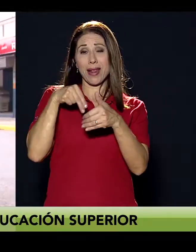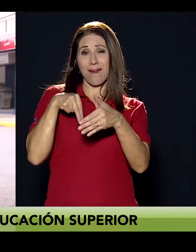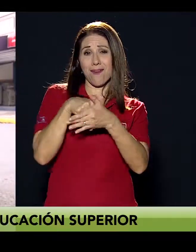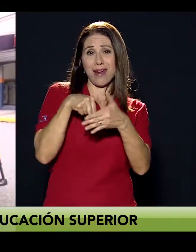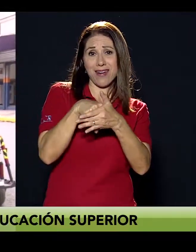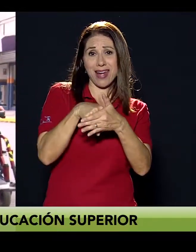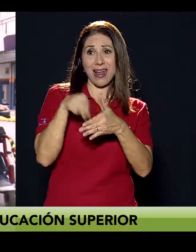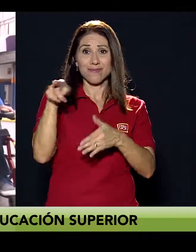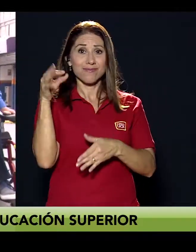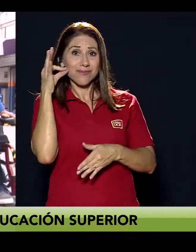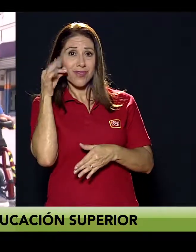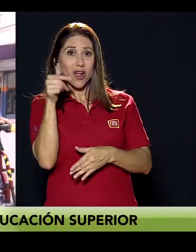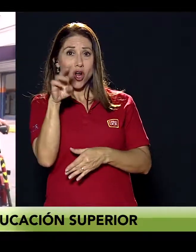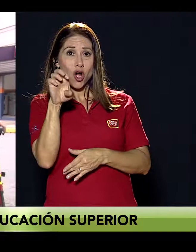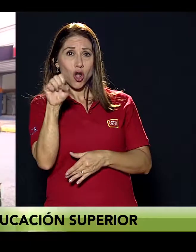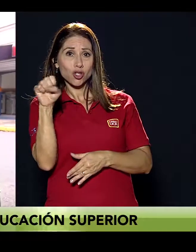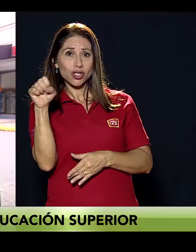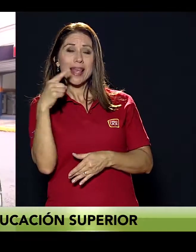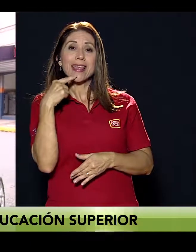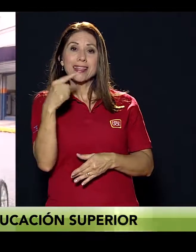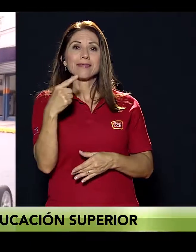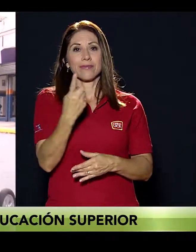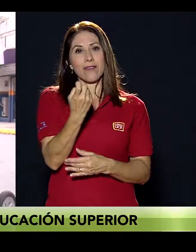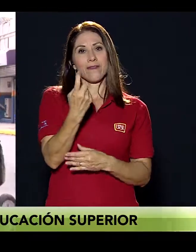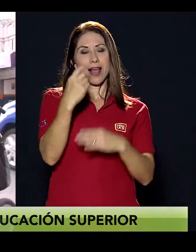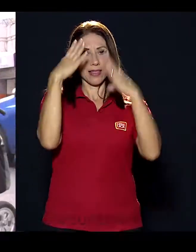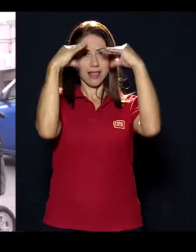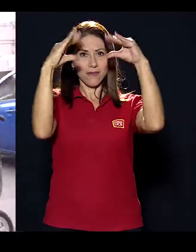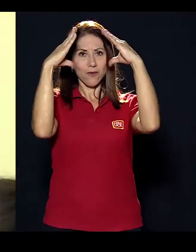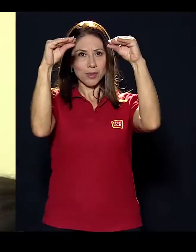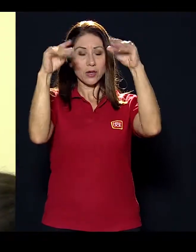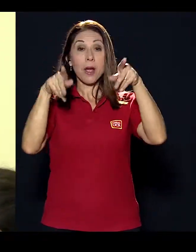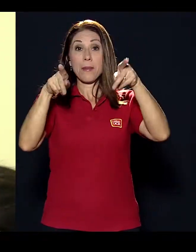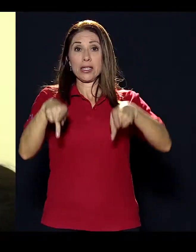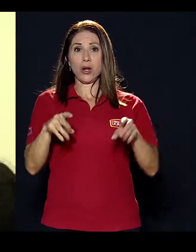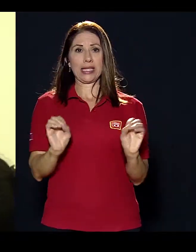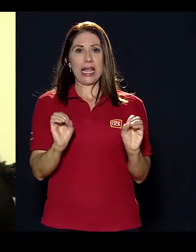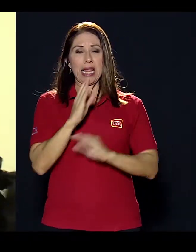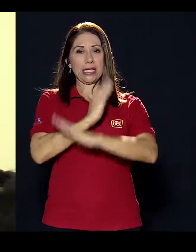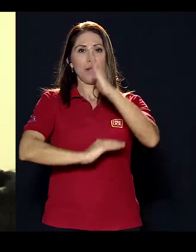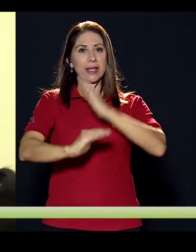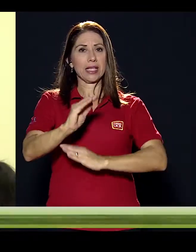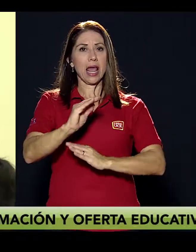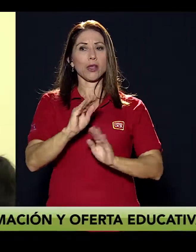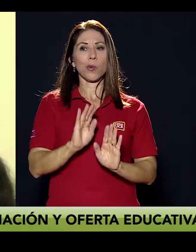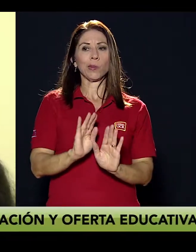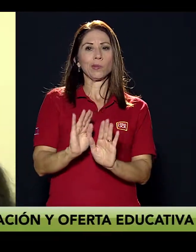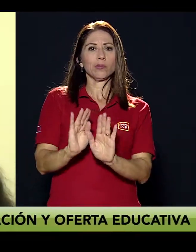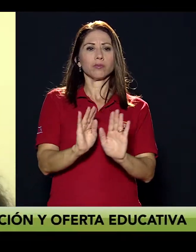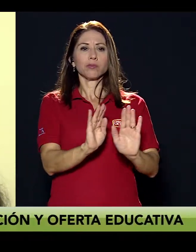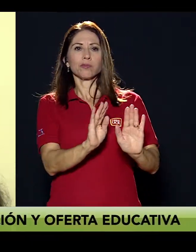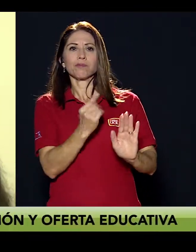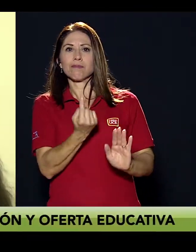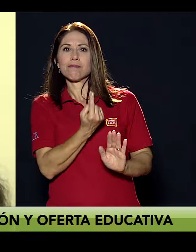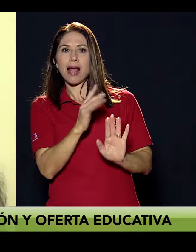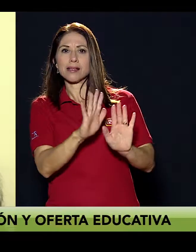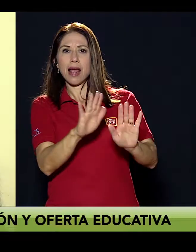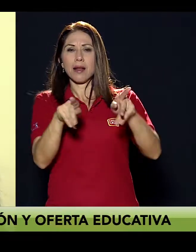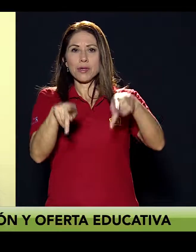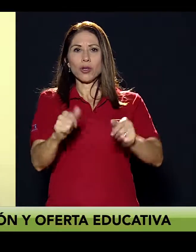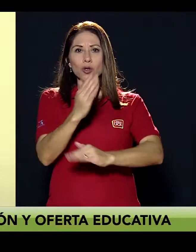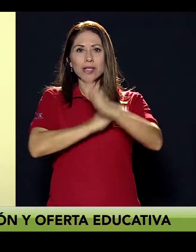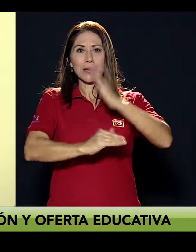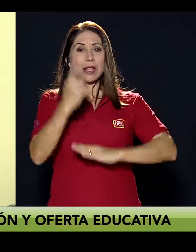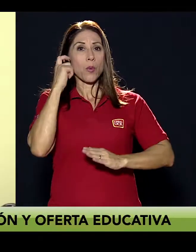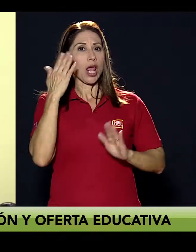discapacidad tienden a aislar a las personas con discapacidad debido a que no conocen sus necesidades. En segundo